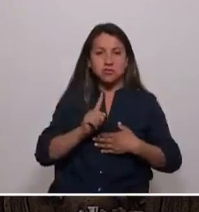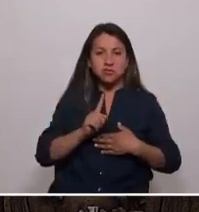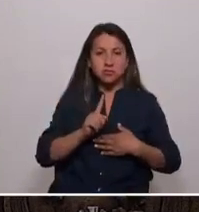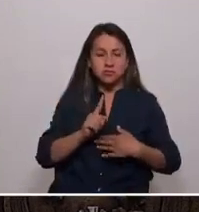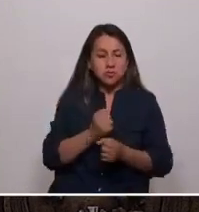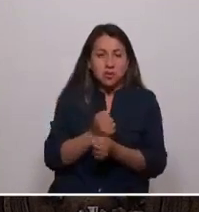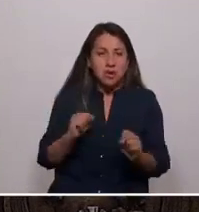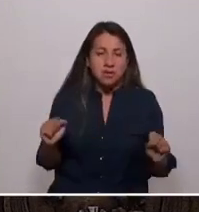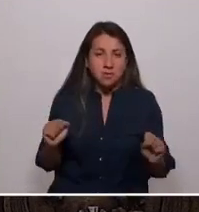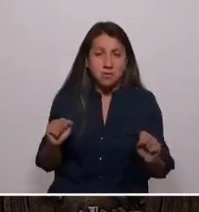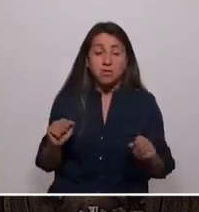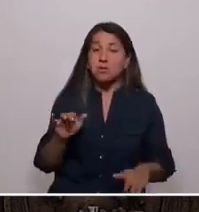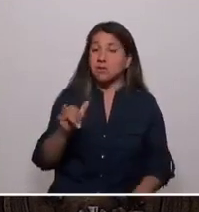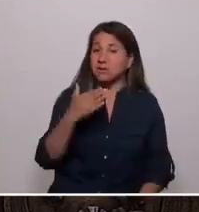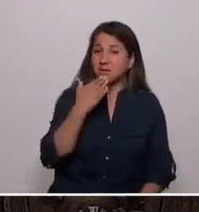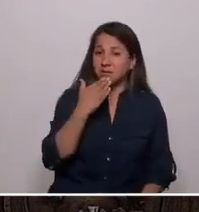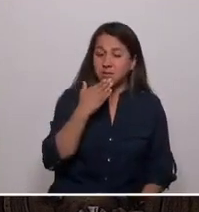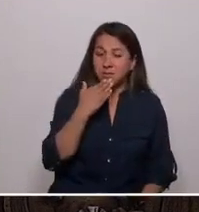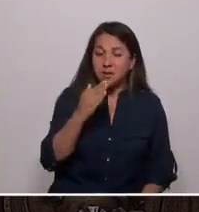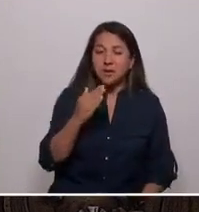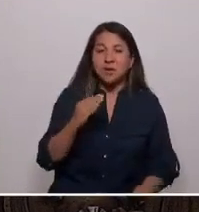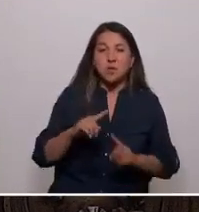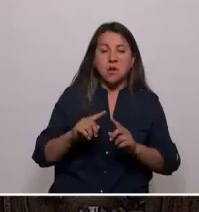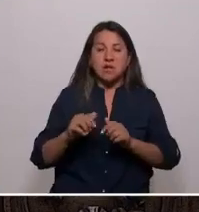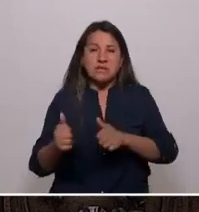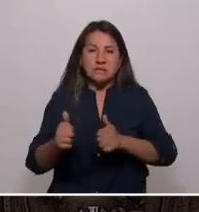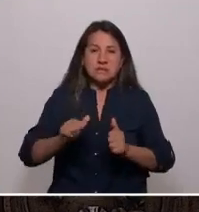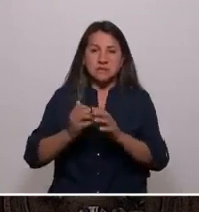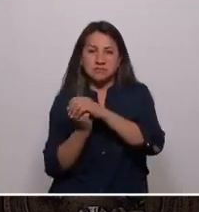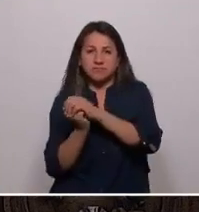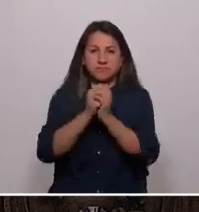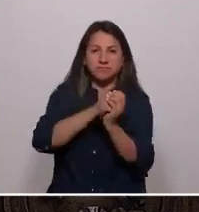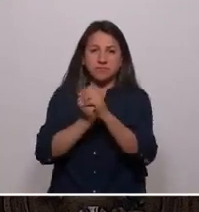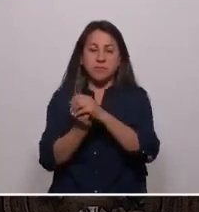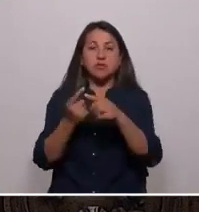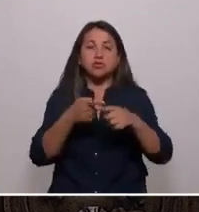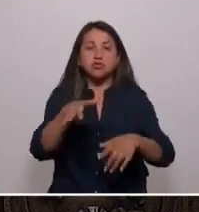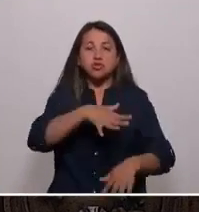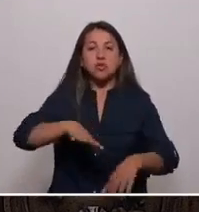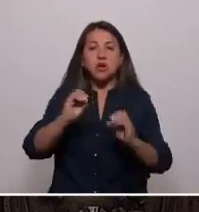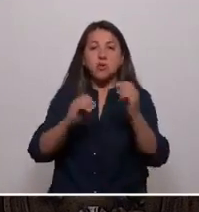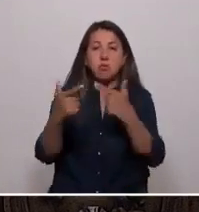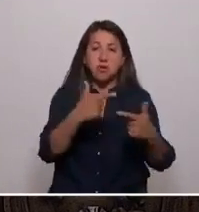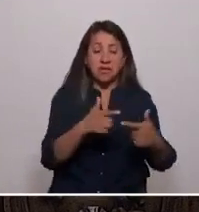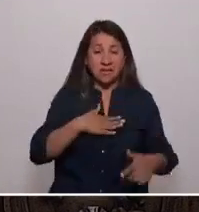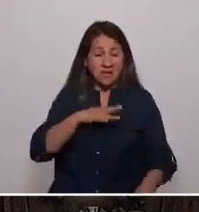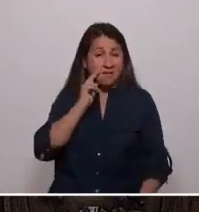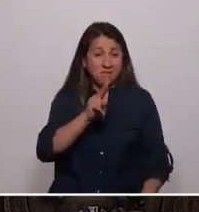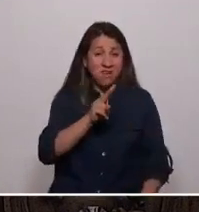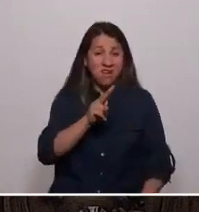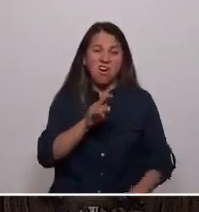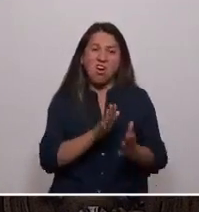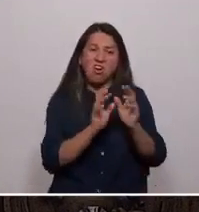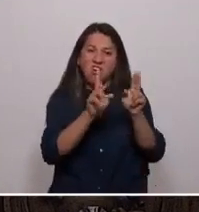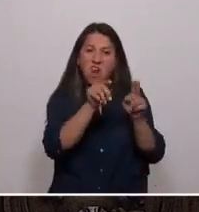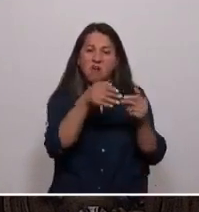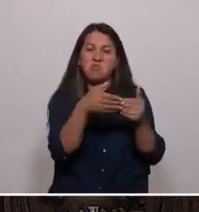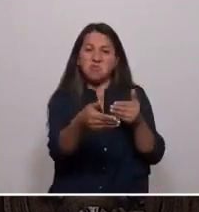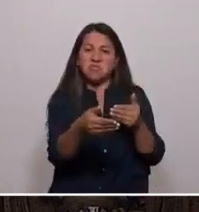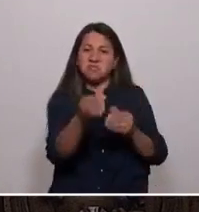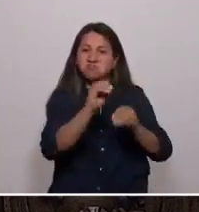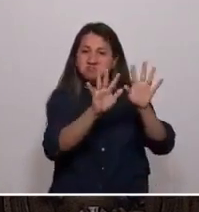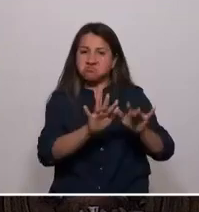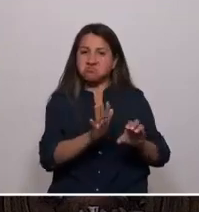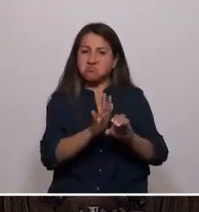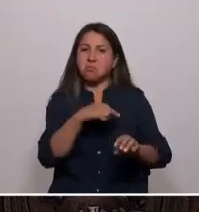inexpugnables. Tampoco que sea una revancha social o política, que entiendan aquellos que quieren ver fracasar este proceso, que esta es nuestra última